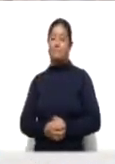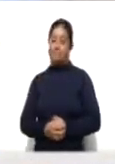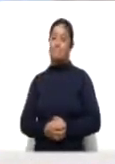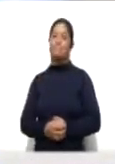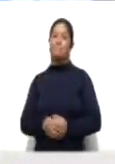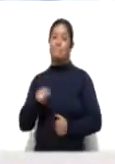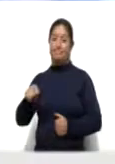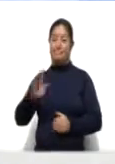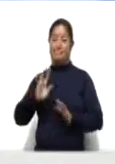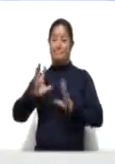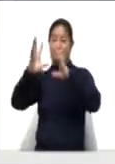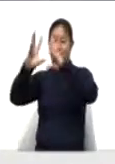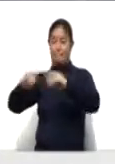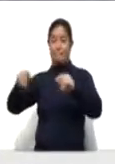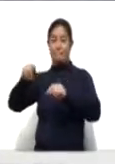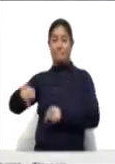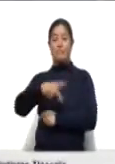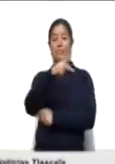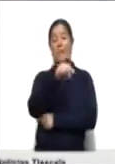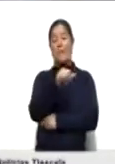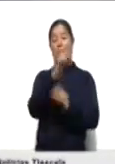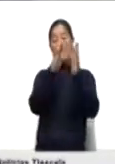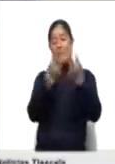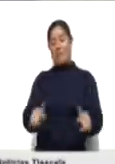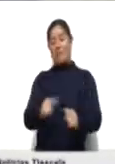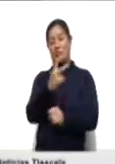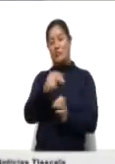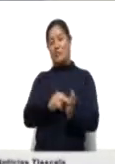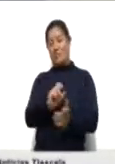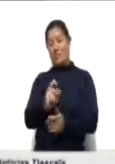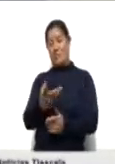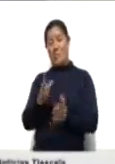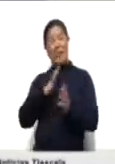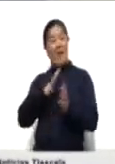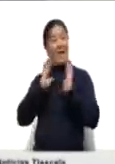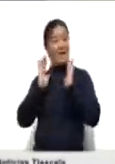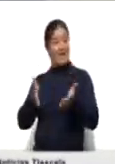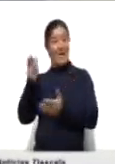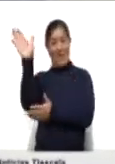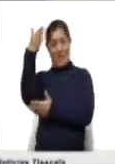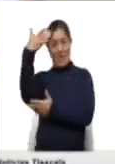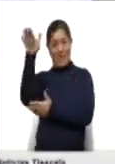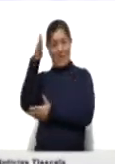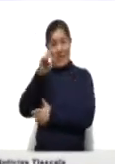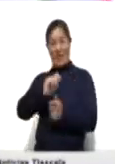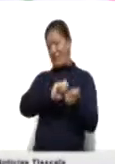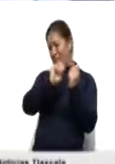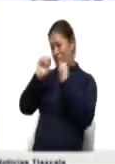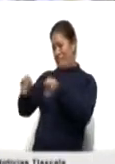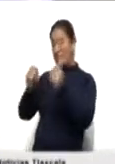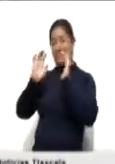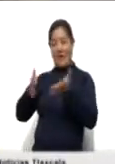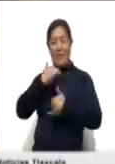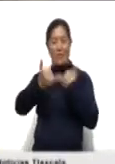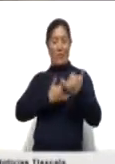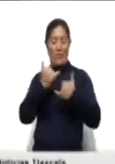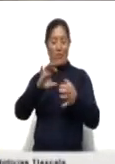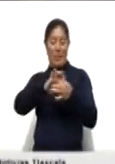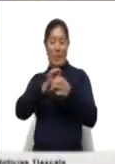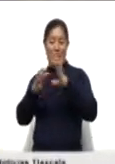apagó hasta lo que será París 2024, que ya cuenta con la bandera de las justas de los Juegos Olímpicos, que